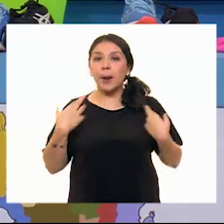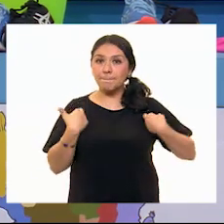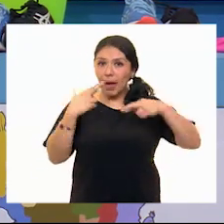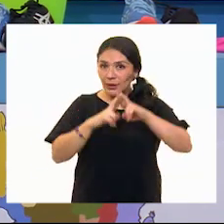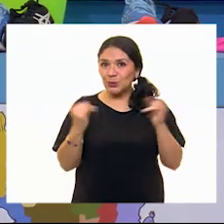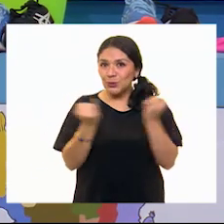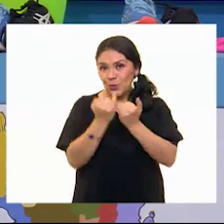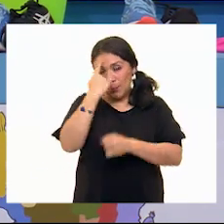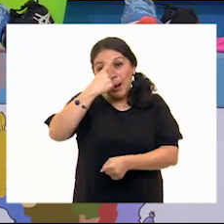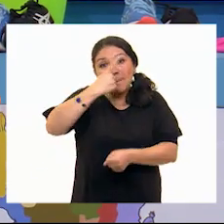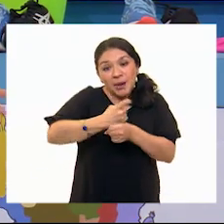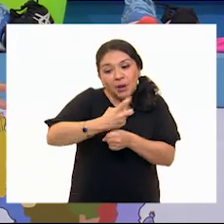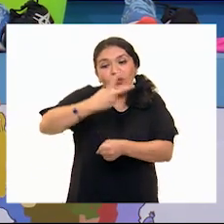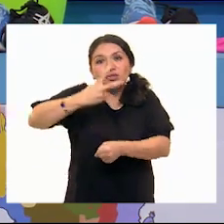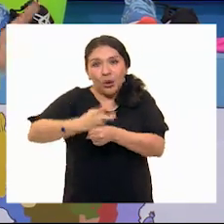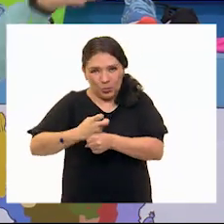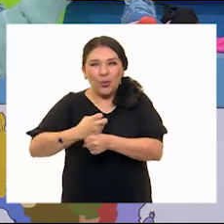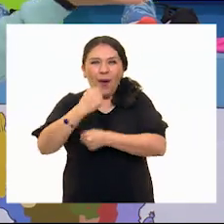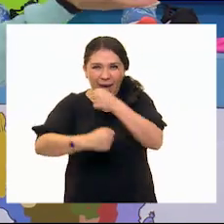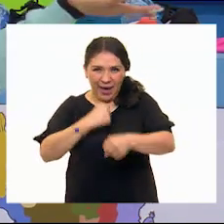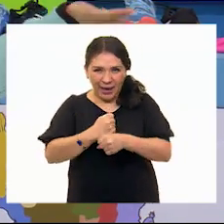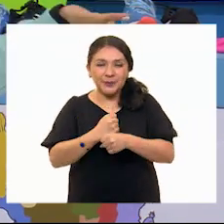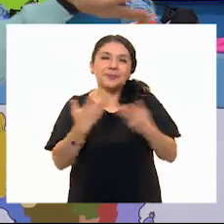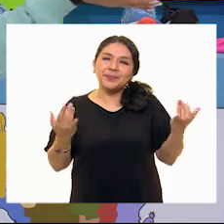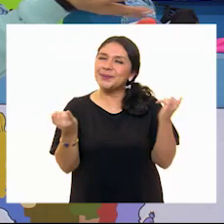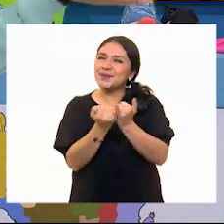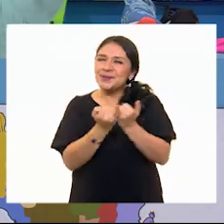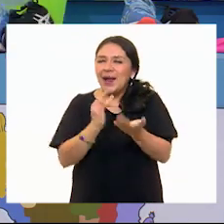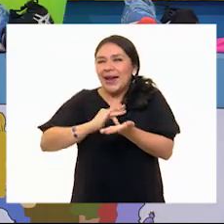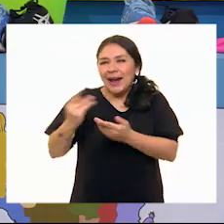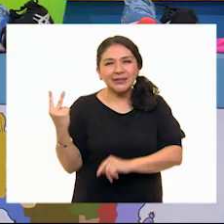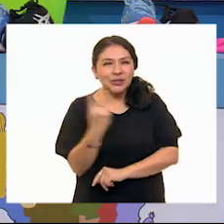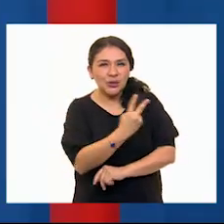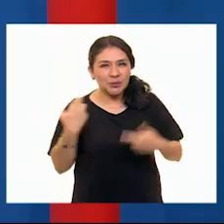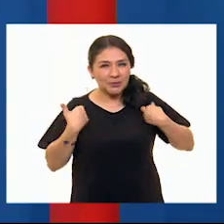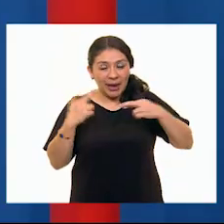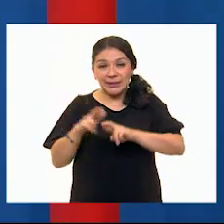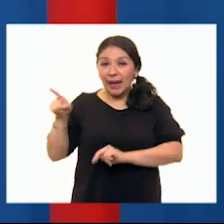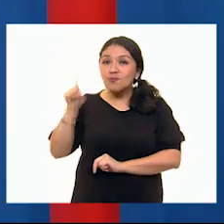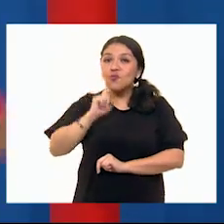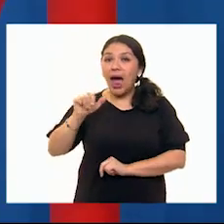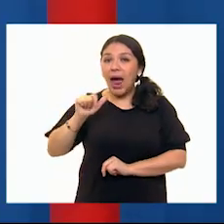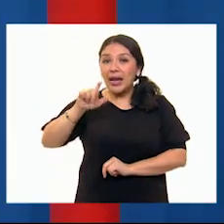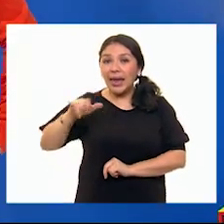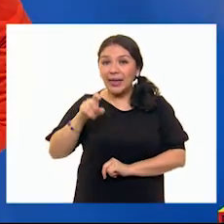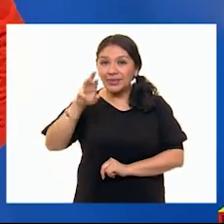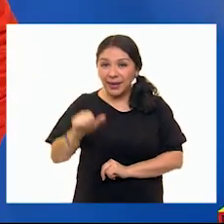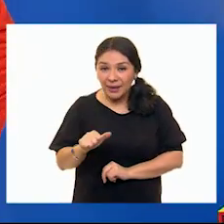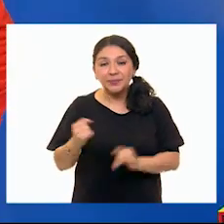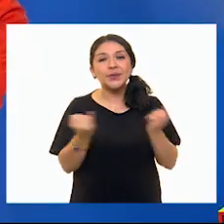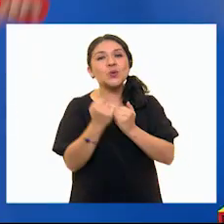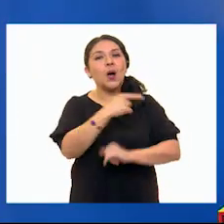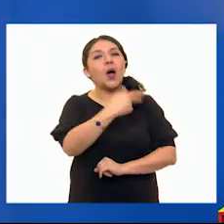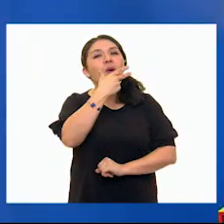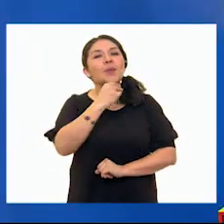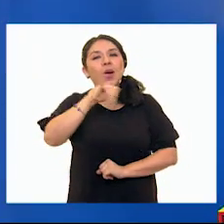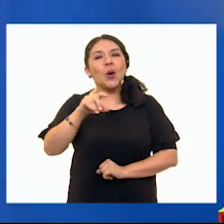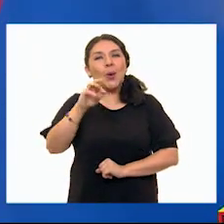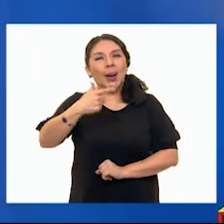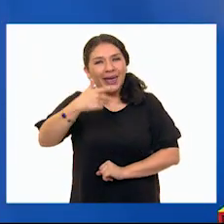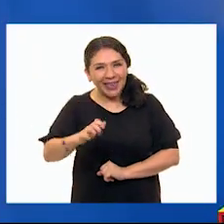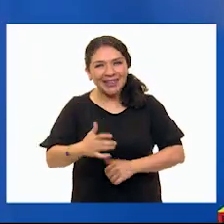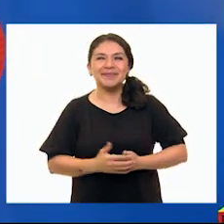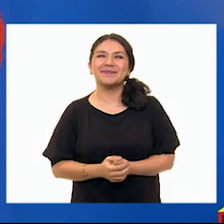y maestros de primero y segundo grado. Y, por supuesto, nuestros docentes Alejandra Fernández y Jorge